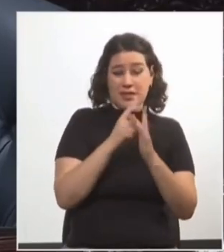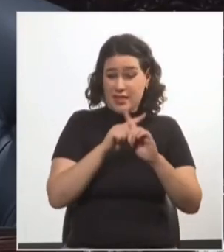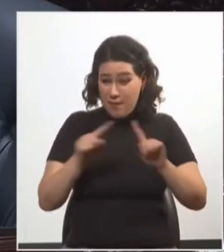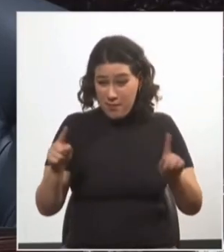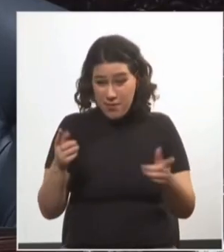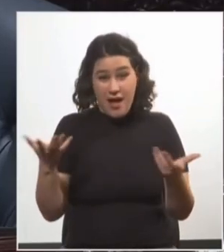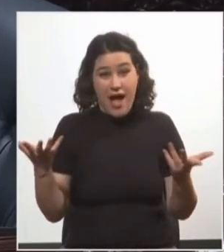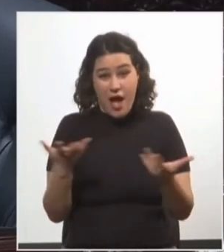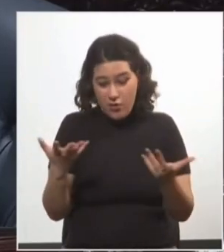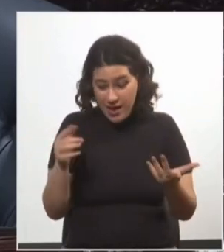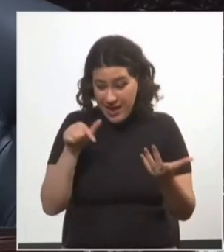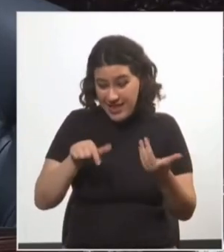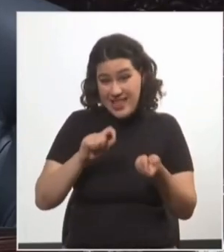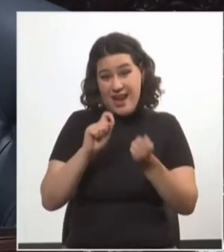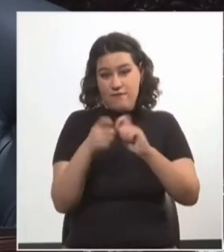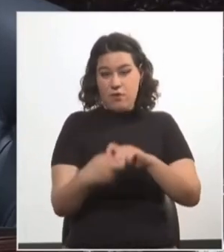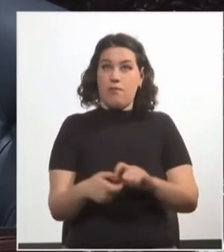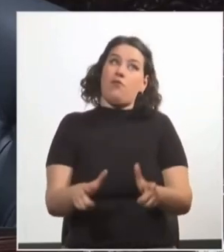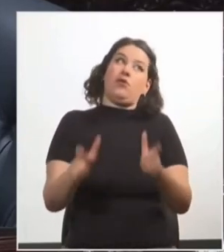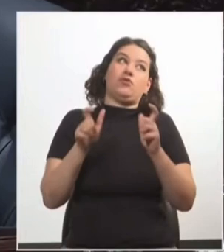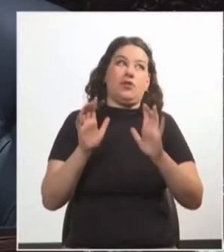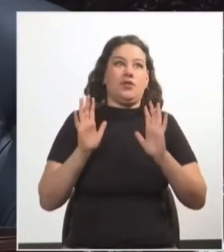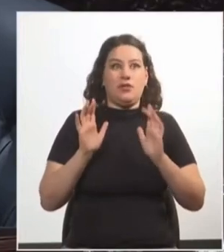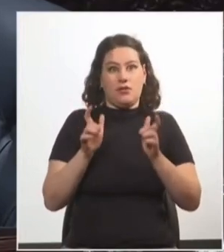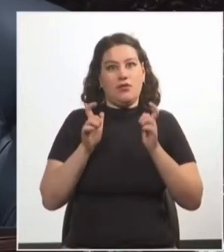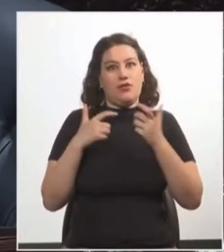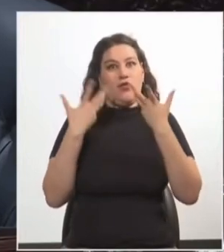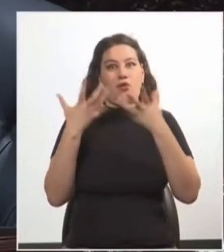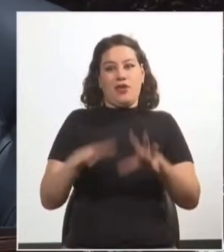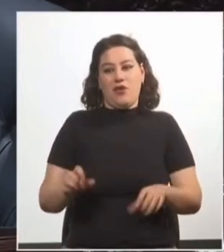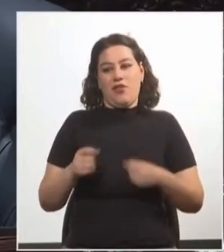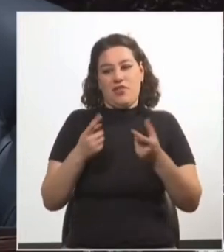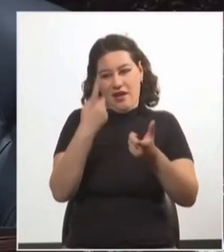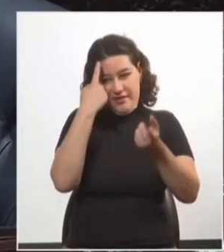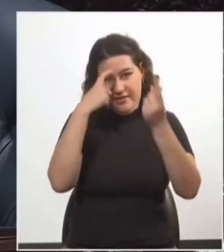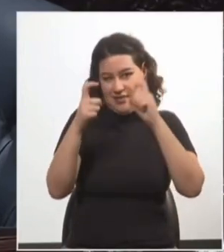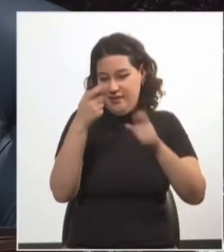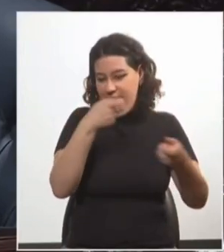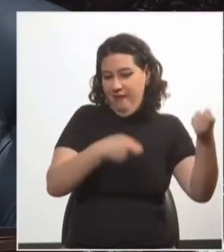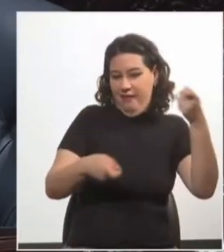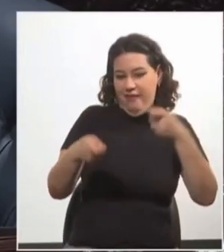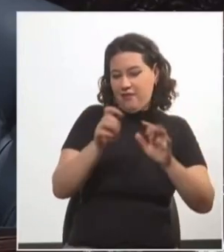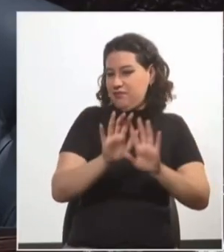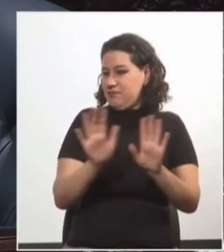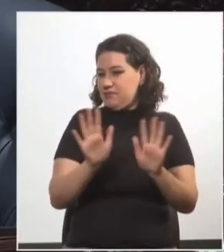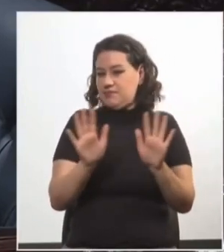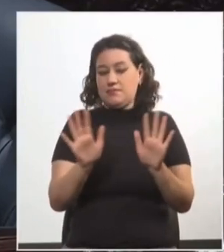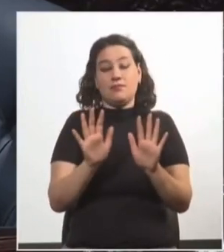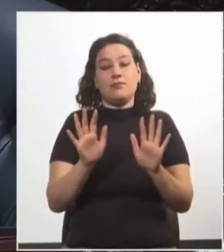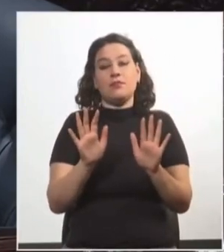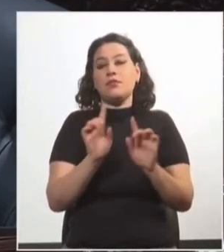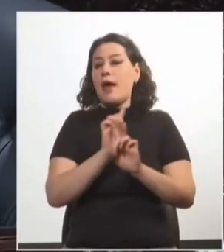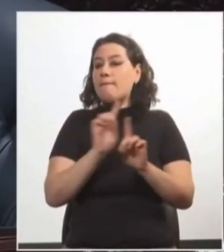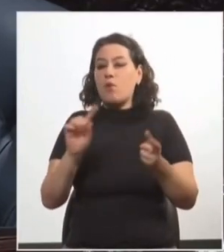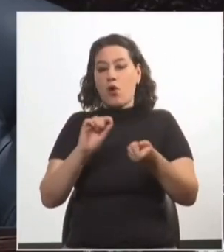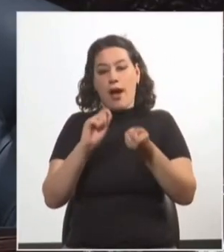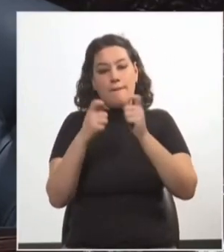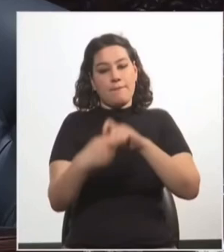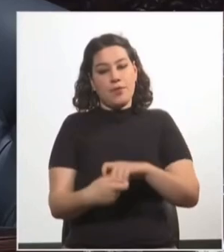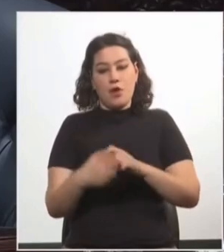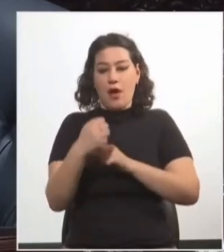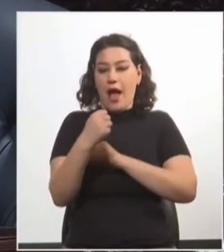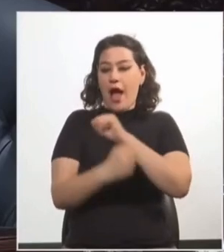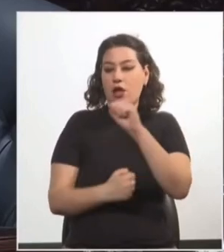ahora en esta reforma, afortunadamente. No quiero dar ideas. No se revirtió el año